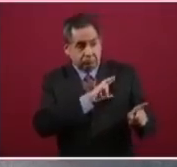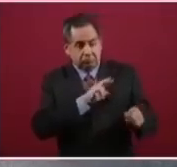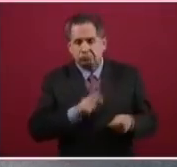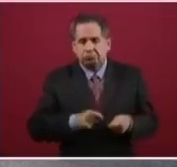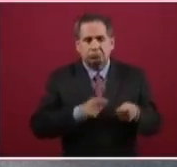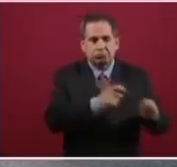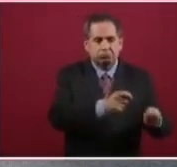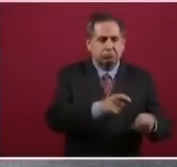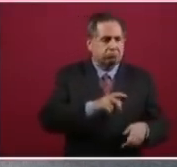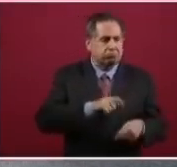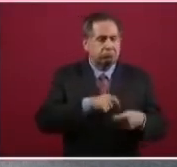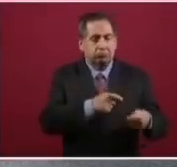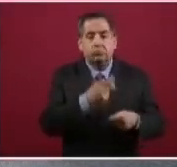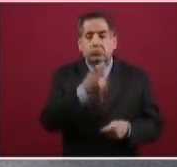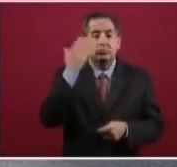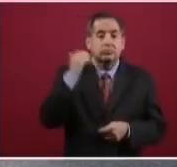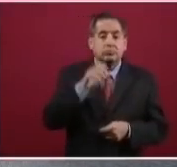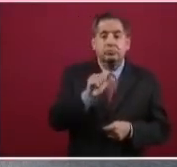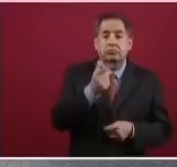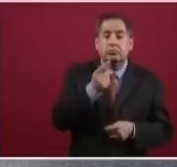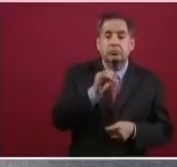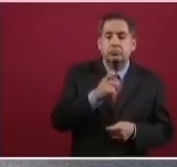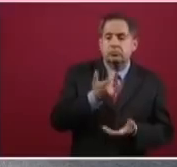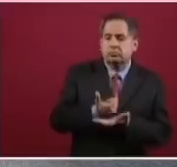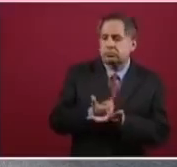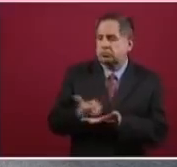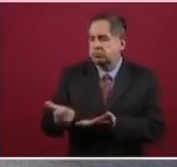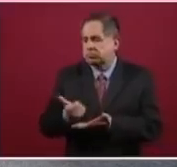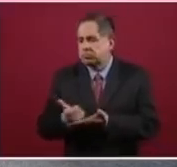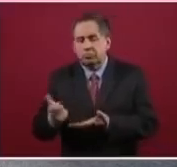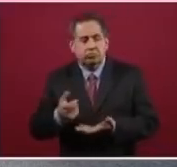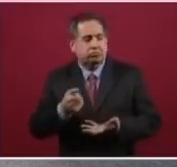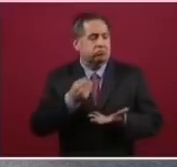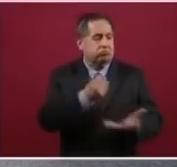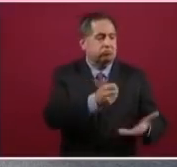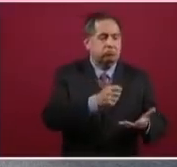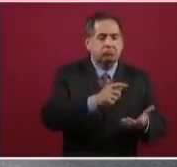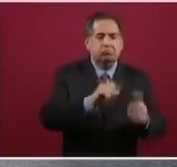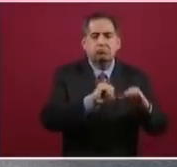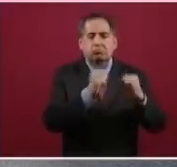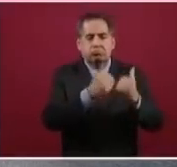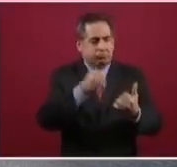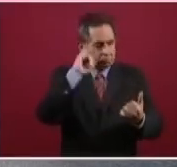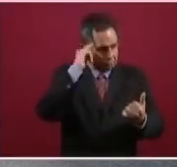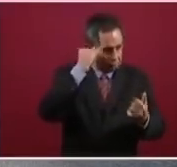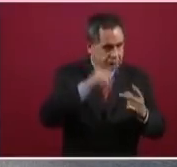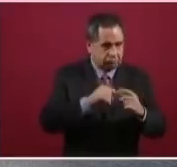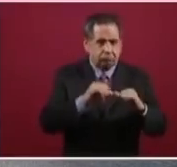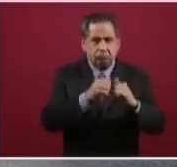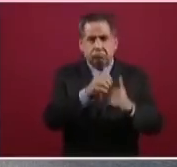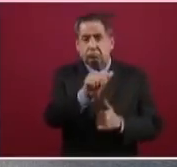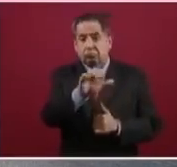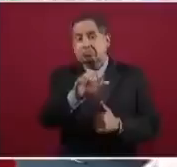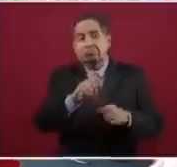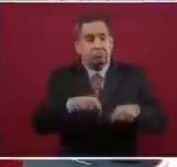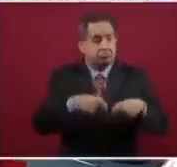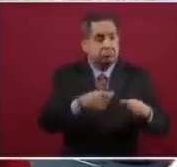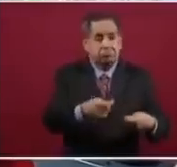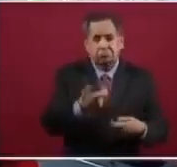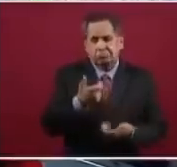las bolsas a las organizadas campesinas de la sociedad civil